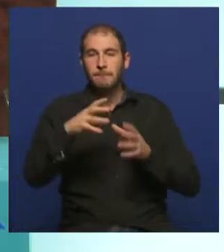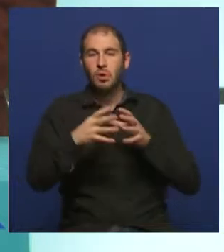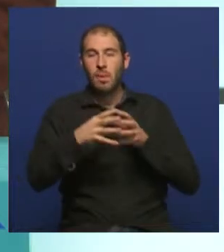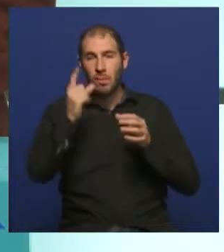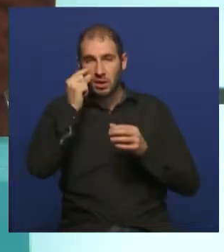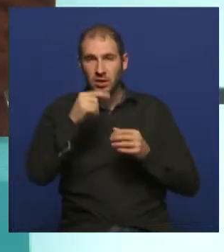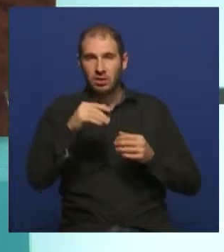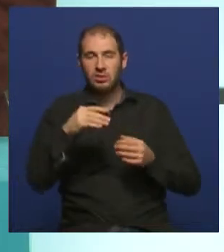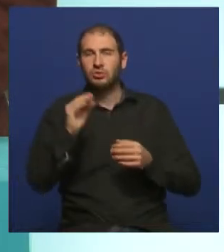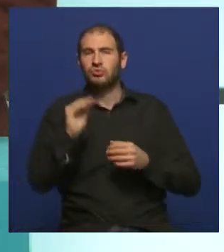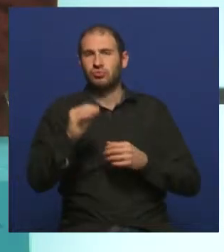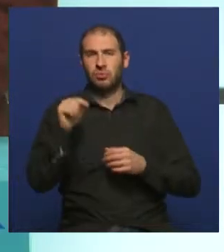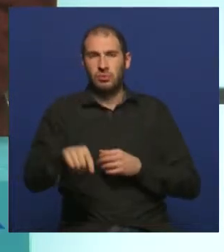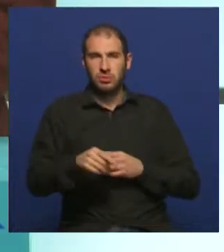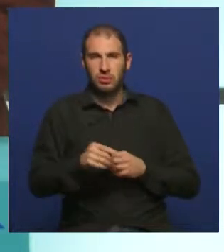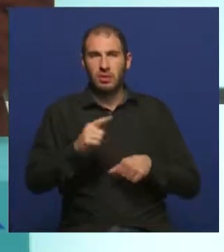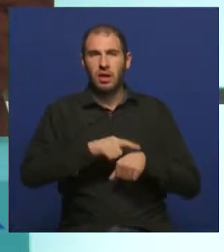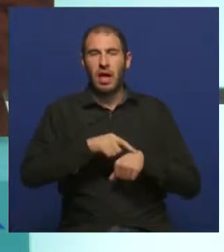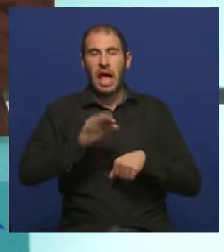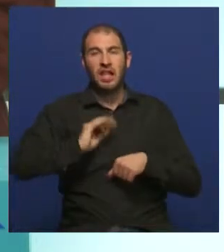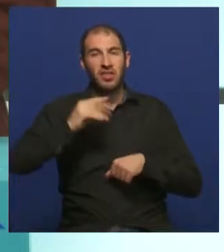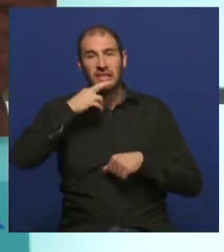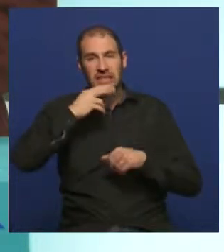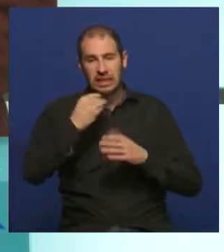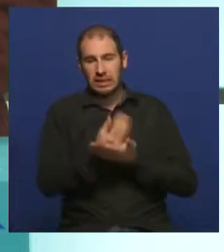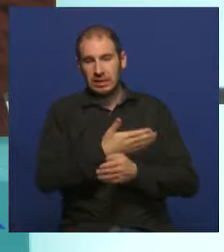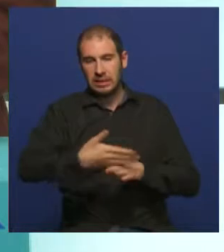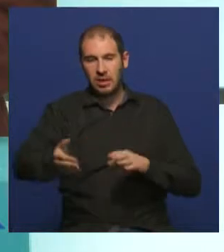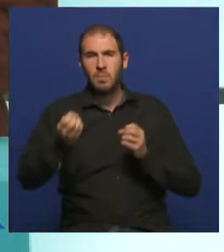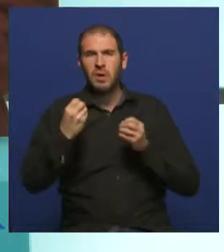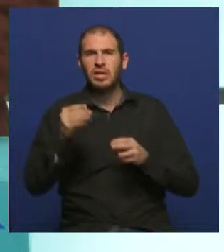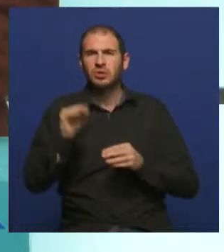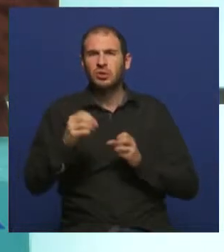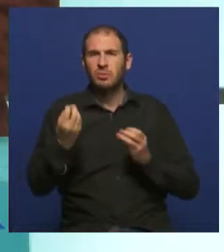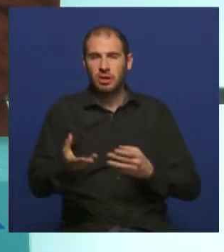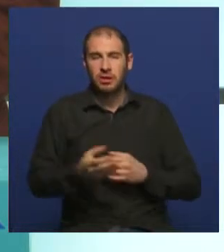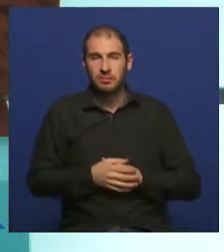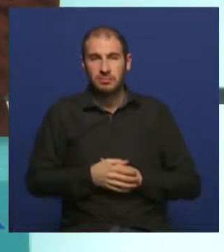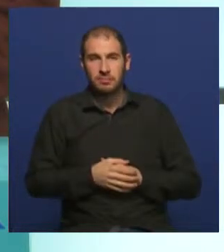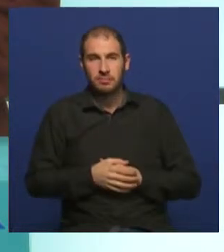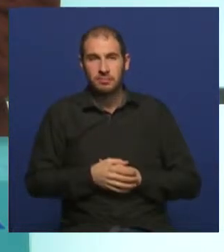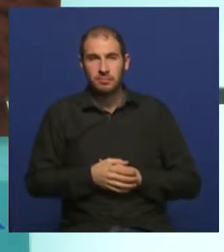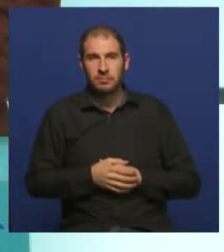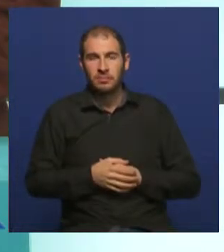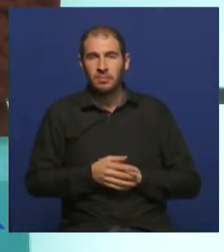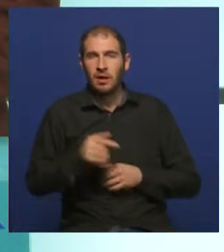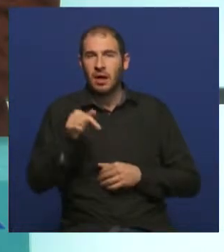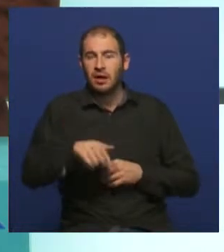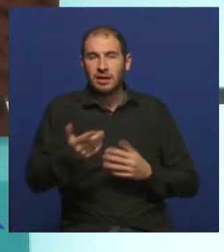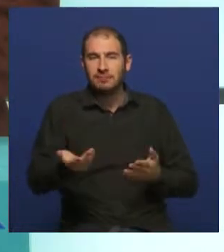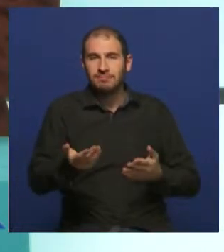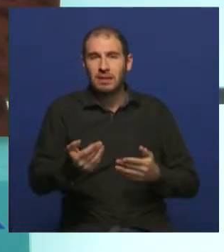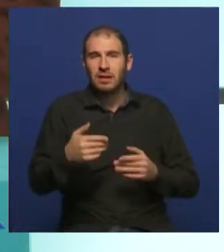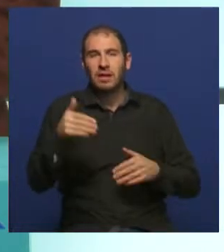político ilegítimo que dura 17 años. Claro. ¿Por qué digo ilegítimo? Porque no hubo una